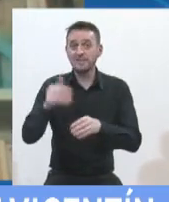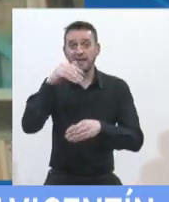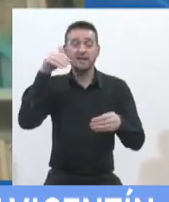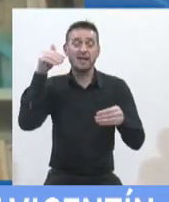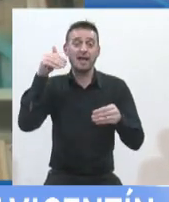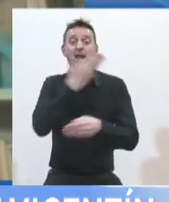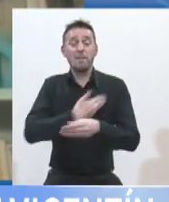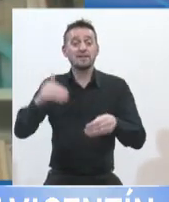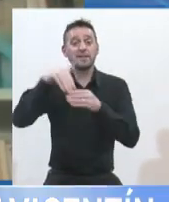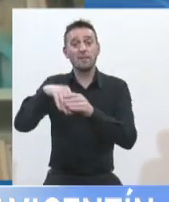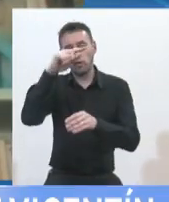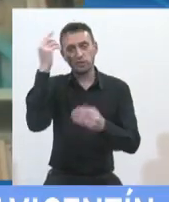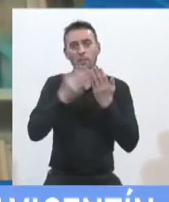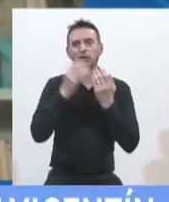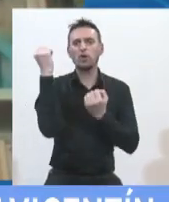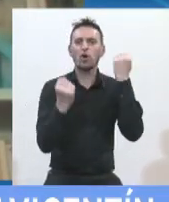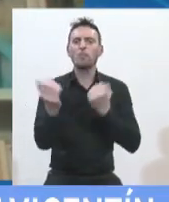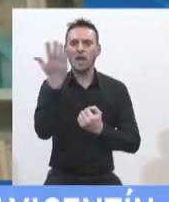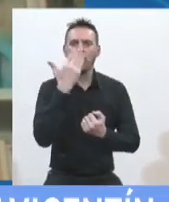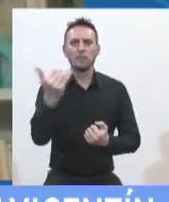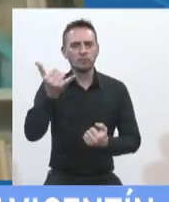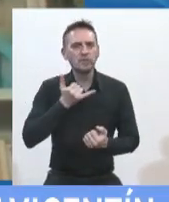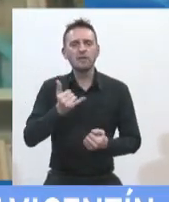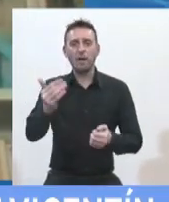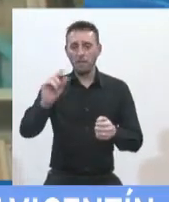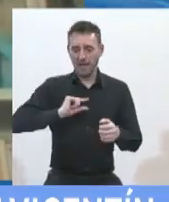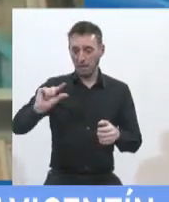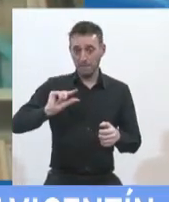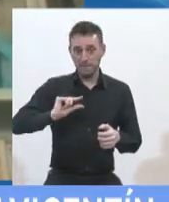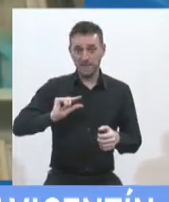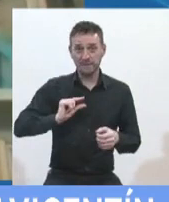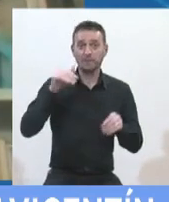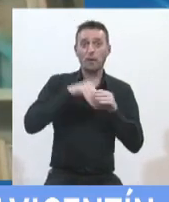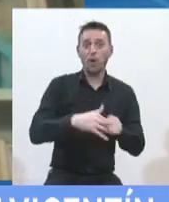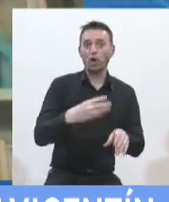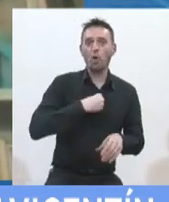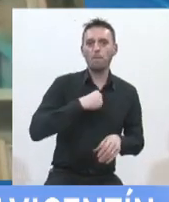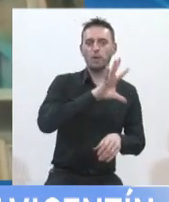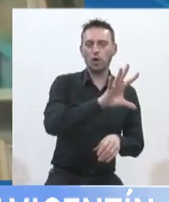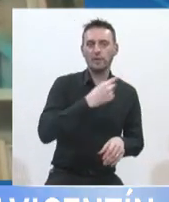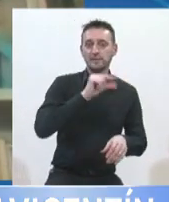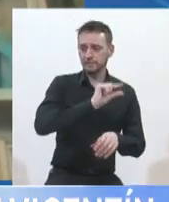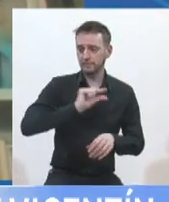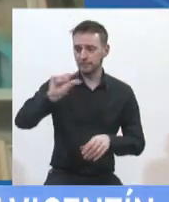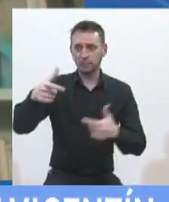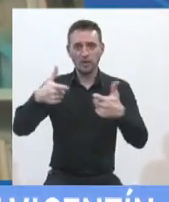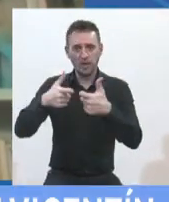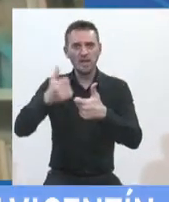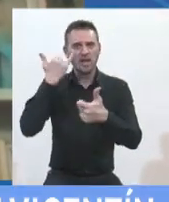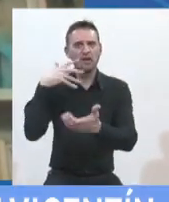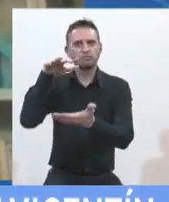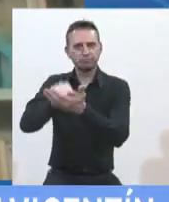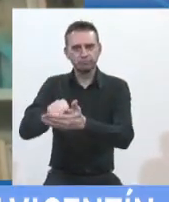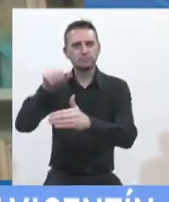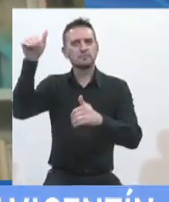banco nación y el ministro de economía me llamaban para que le diera un crédito desde el banco provincia a una empresa que ya estaba en camino al